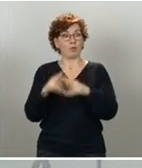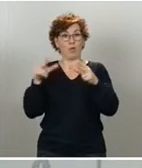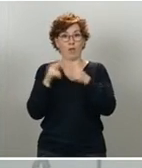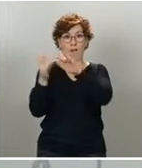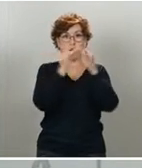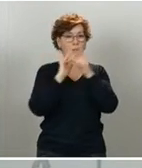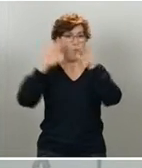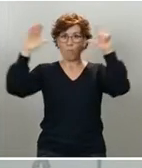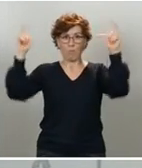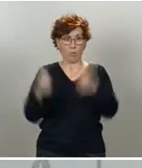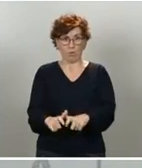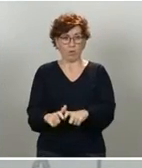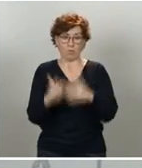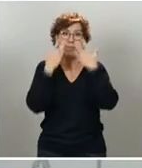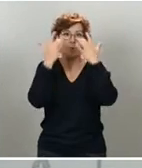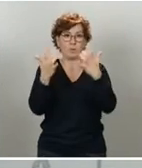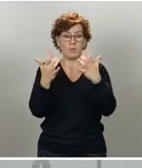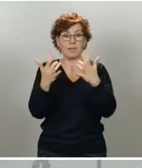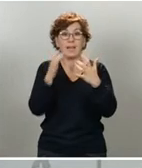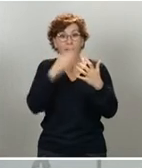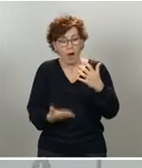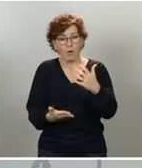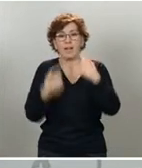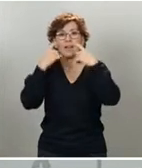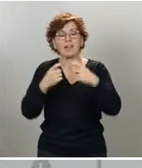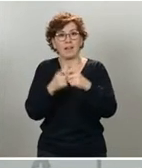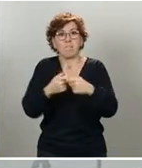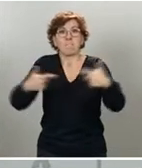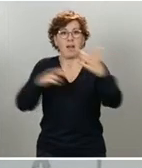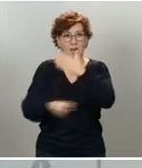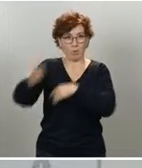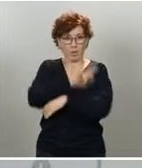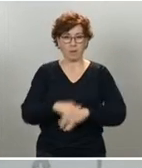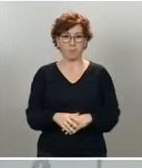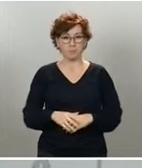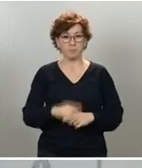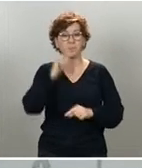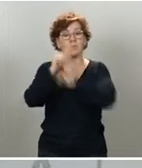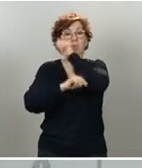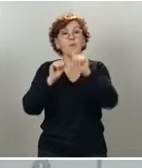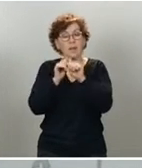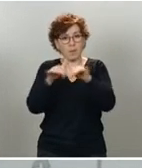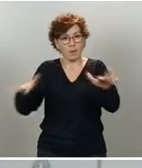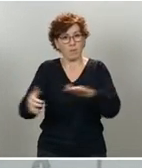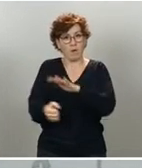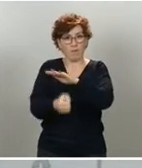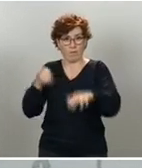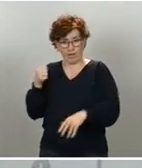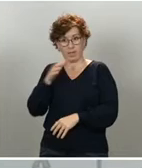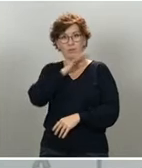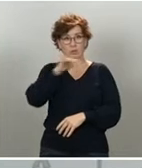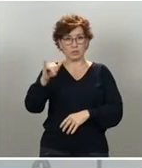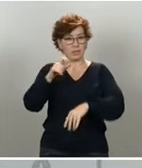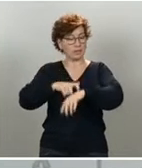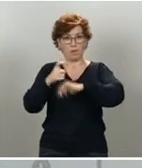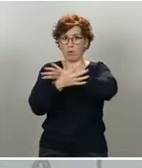nuestro país y la vamos a recuperar poco a poco. Hemos frenado la epidemia, hemos limitado en un tiempo récord la difusión del virus y ahora